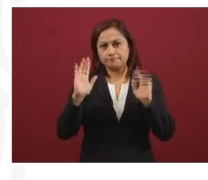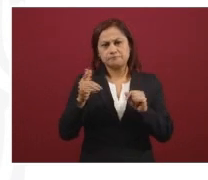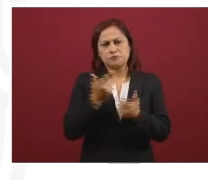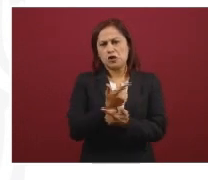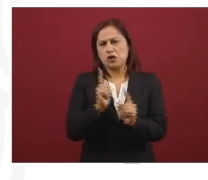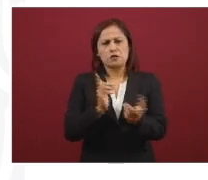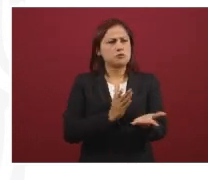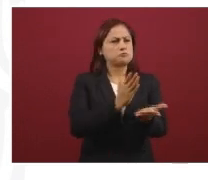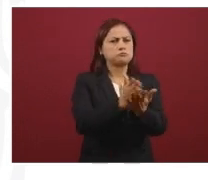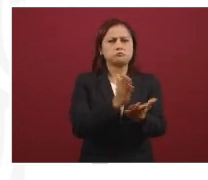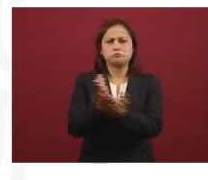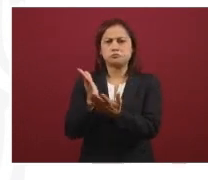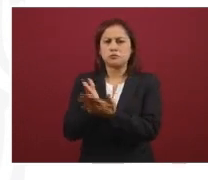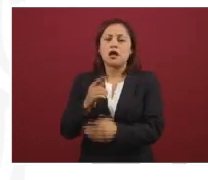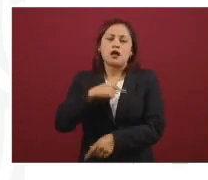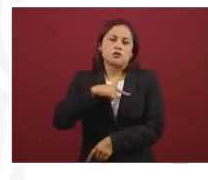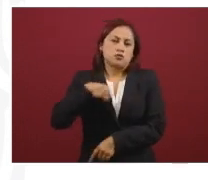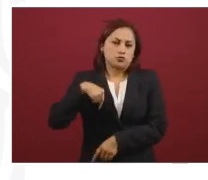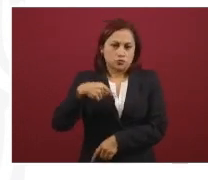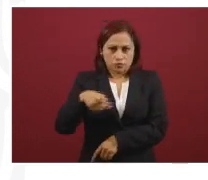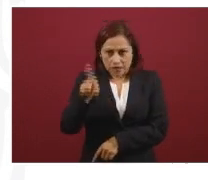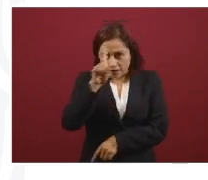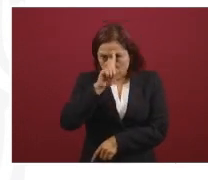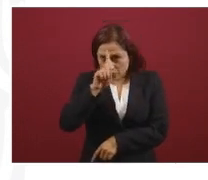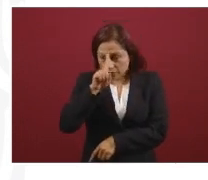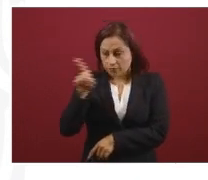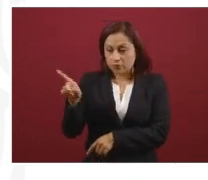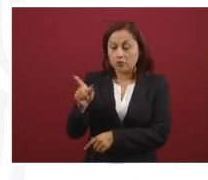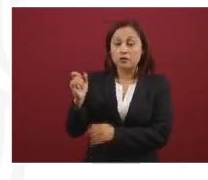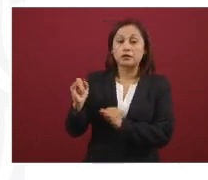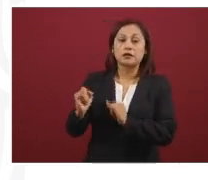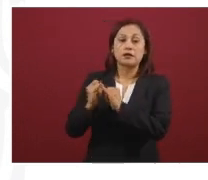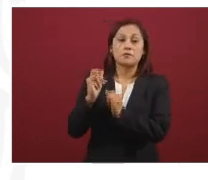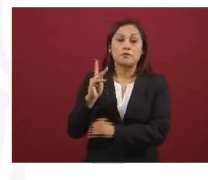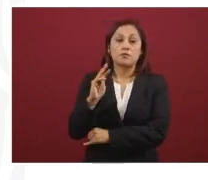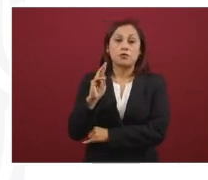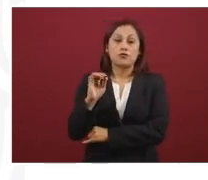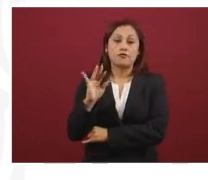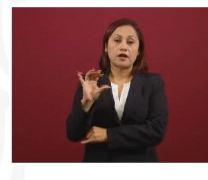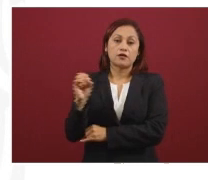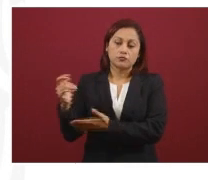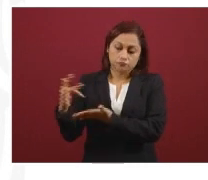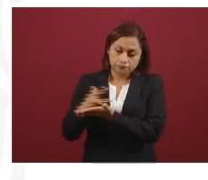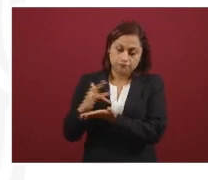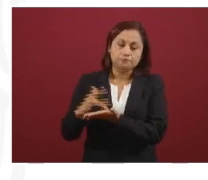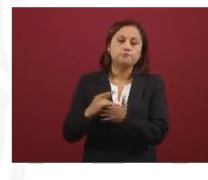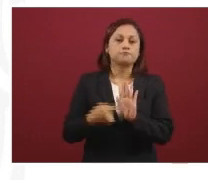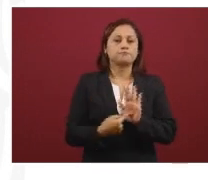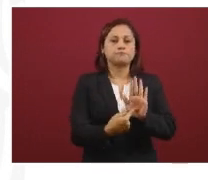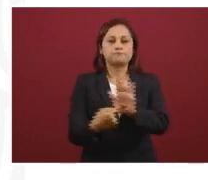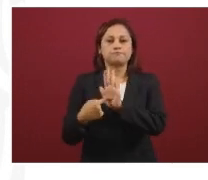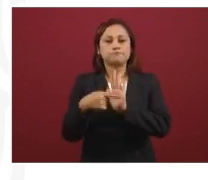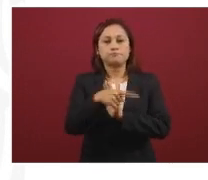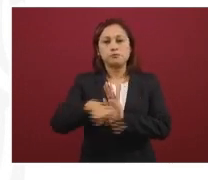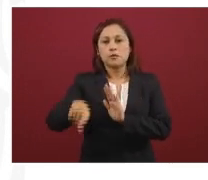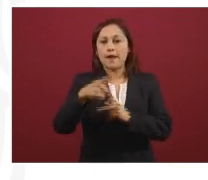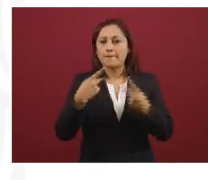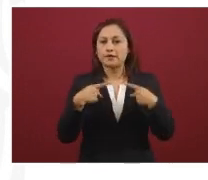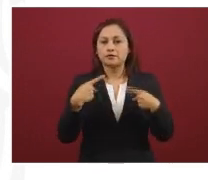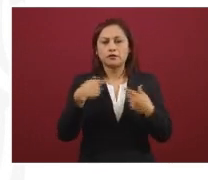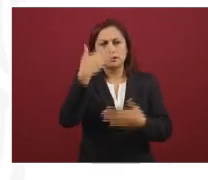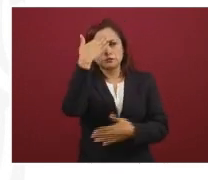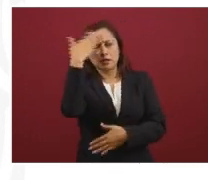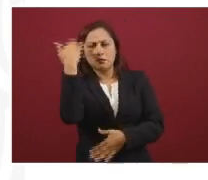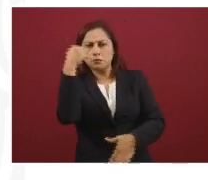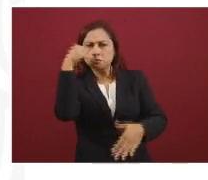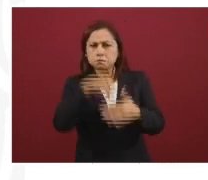la recomendación desde la Profeco, que es parte de lo que tenemos que hacer para empoderar al consumidor, que los consumidores de Ahome, Sinaloa,